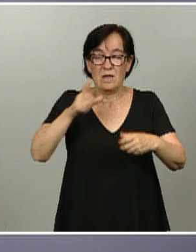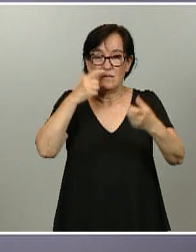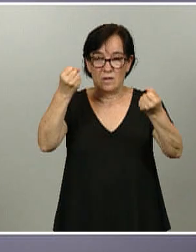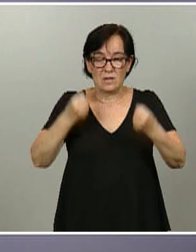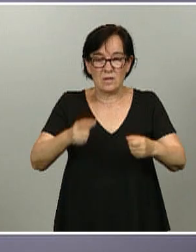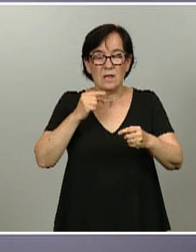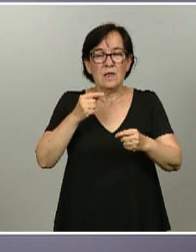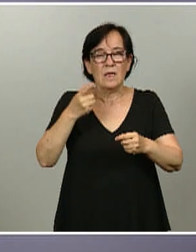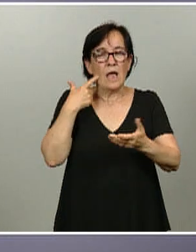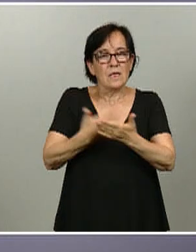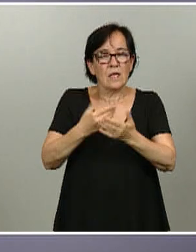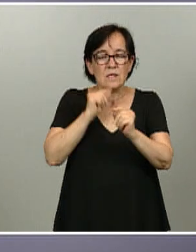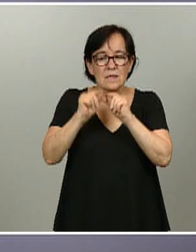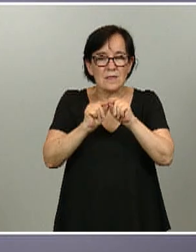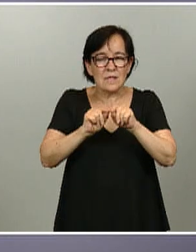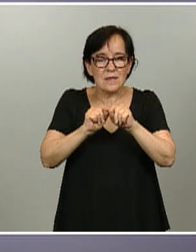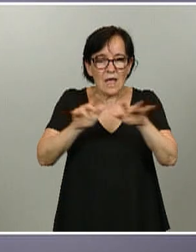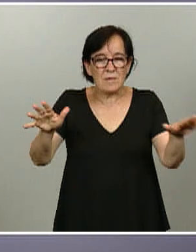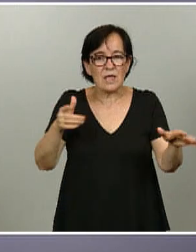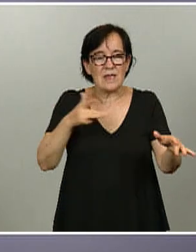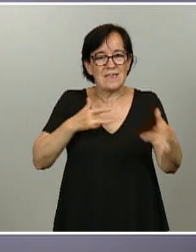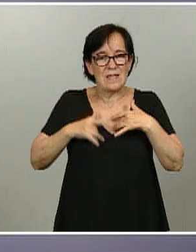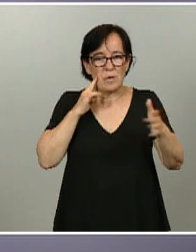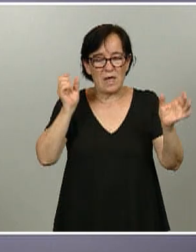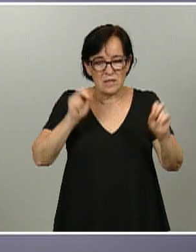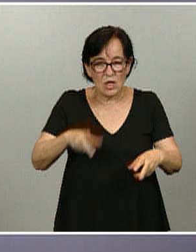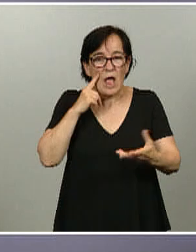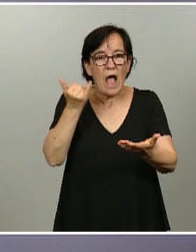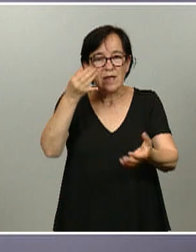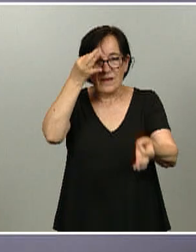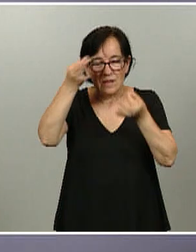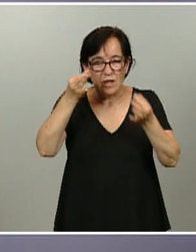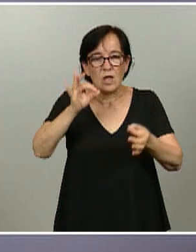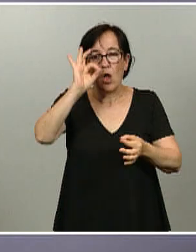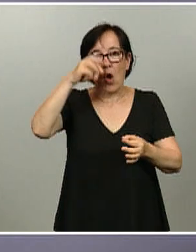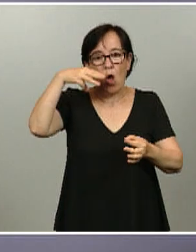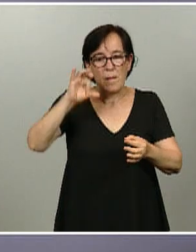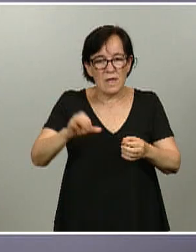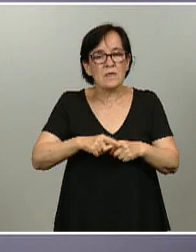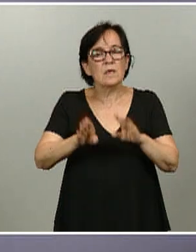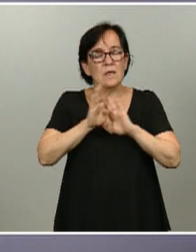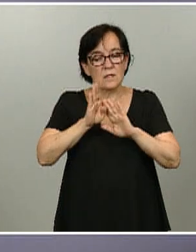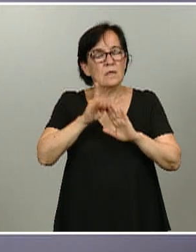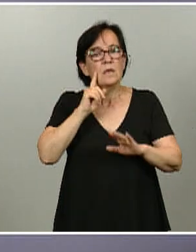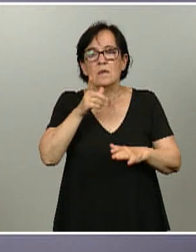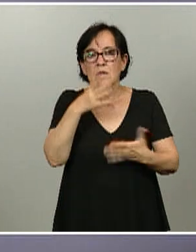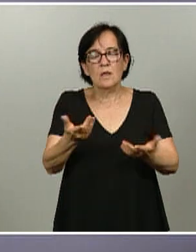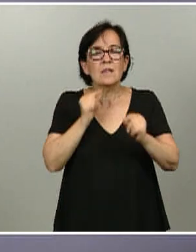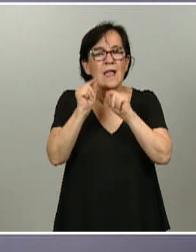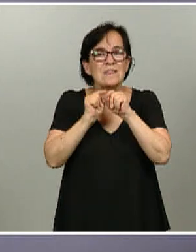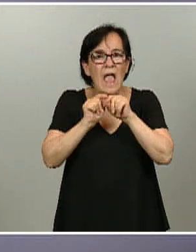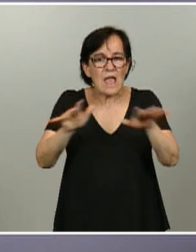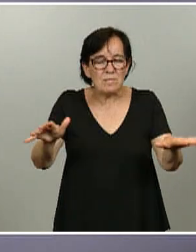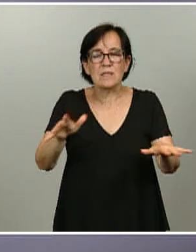por parte de los asintomáticos? ¿Tienen datos al respecto? La Organización Mundial de la Salud sigue a día de hoy manteniendo que la transmisión por parte de los